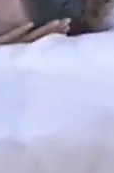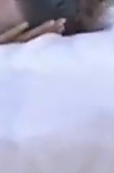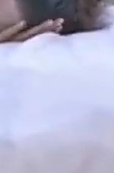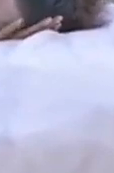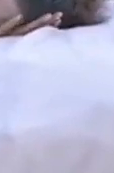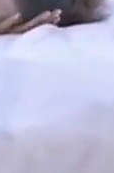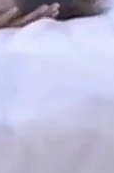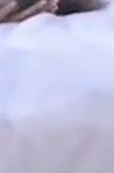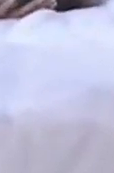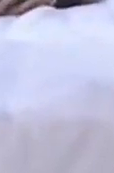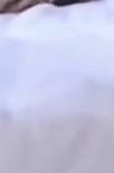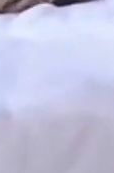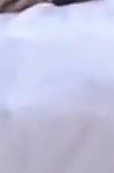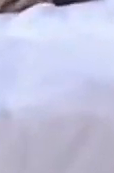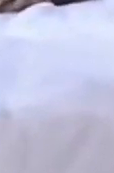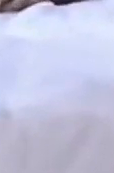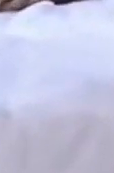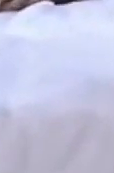respetando.